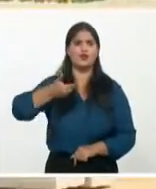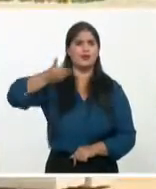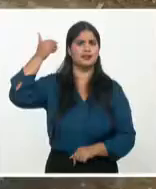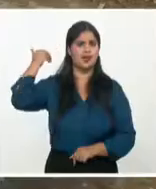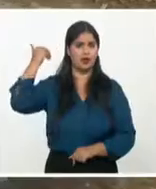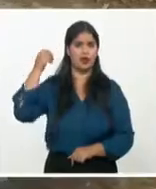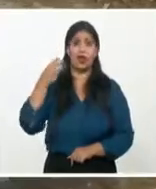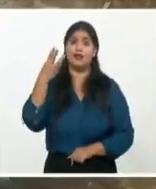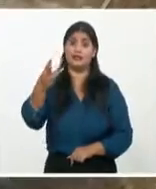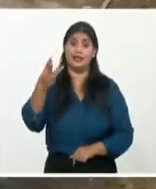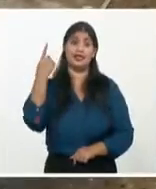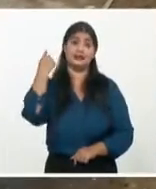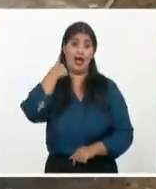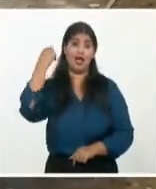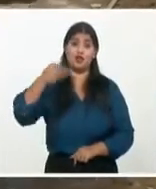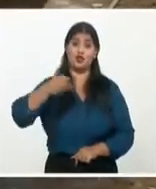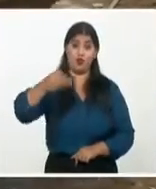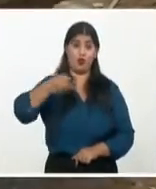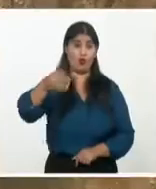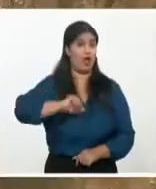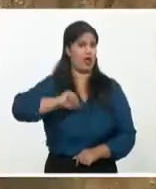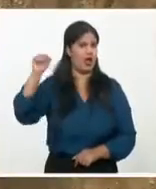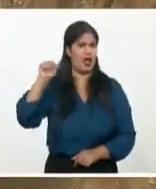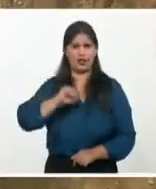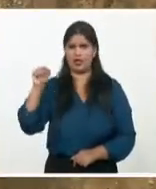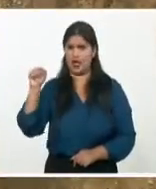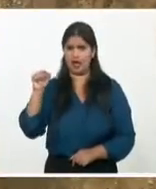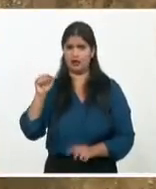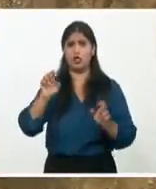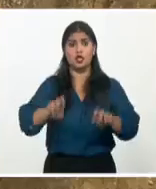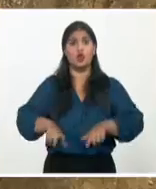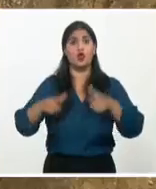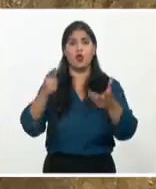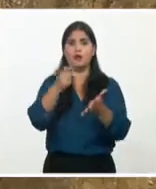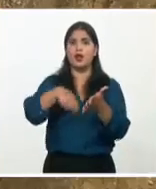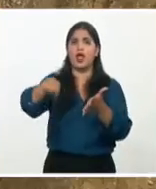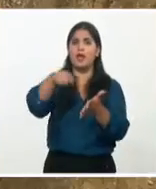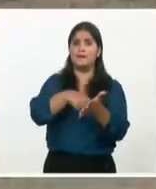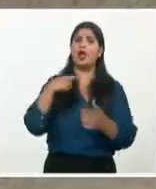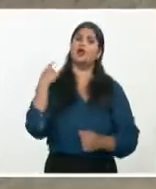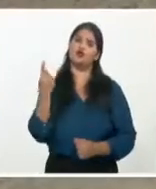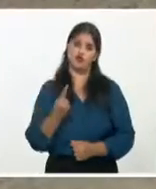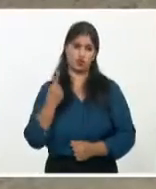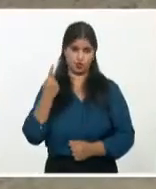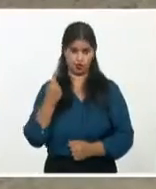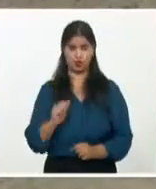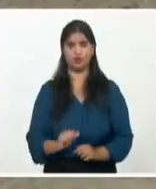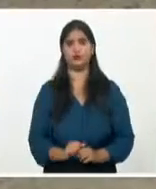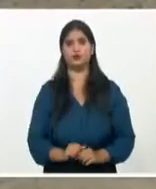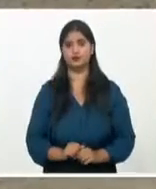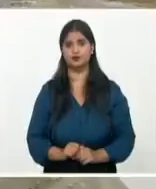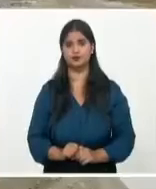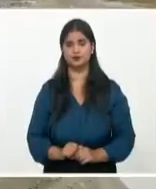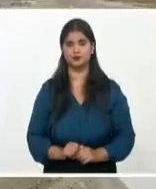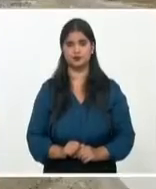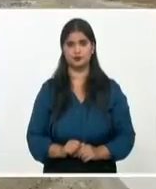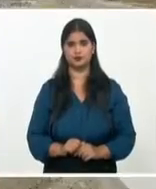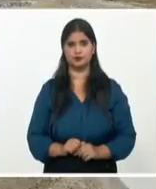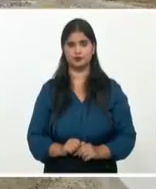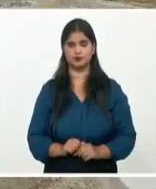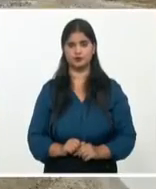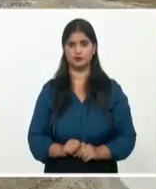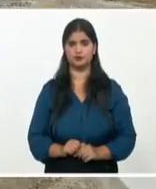año consecutivo. Para este colectivo no hay obstáculos en aras de avanzar en la electrificación del área que constituye la puerta de Cuba al